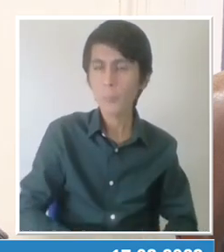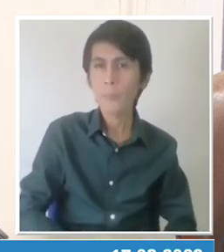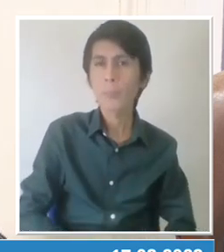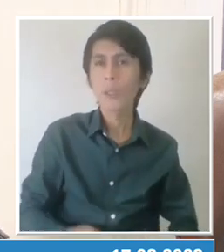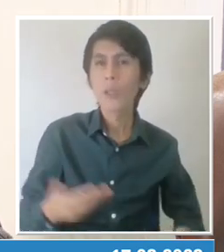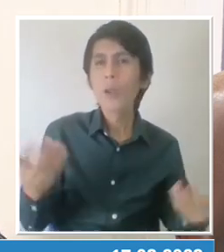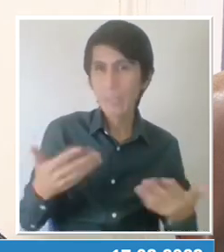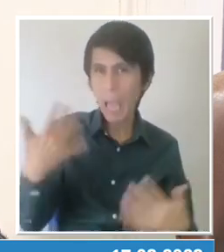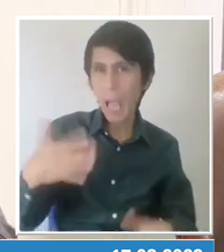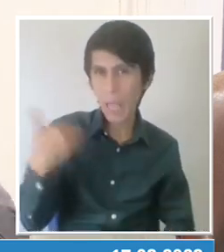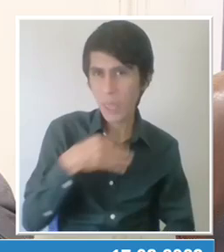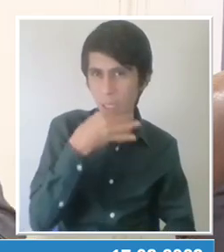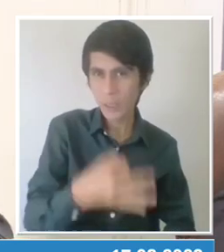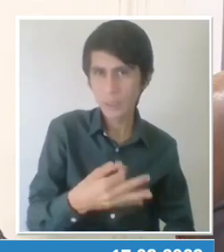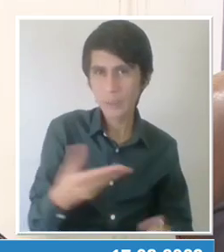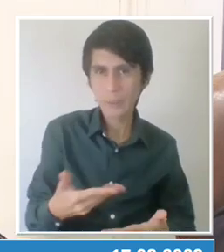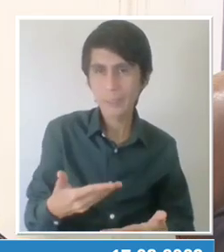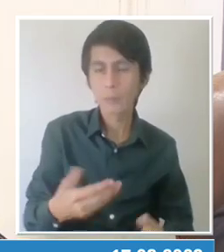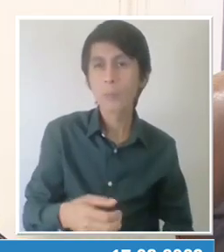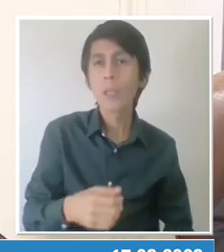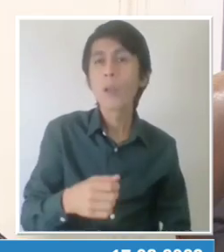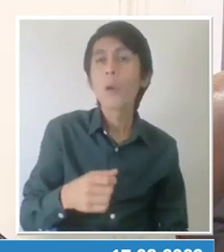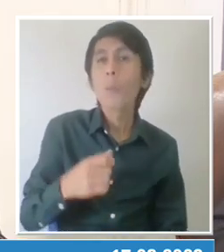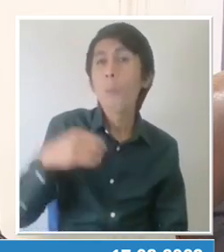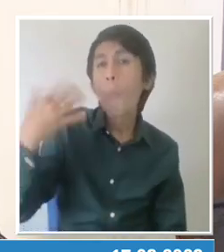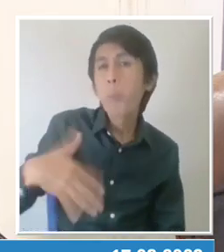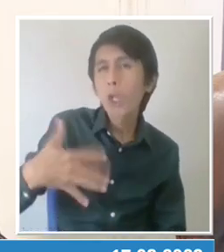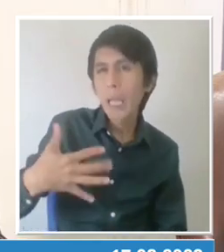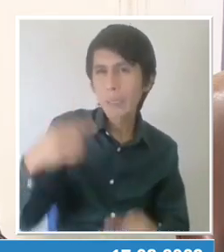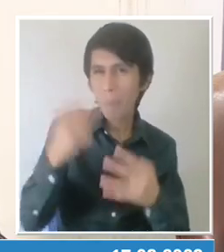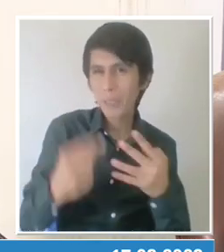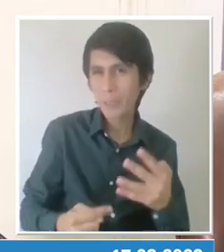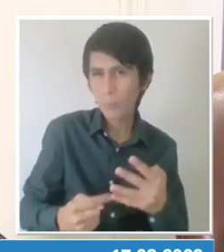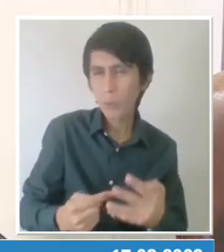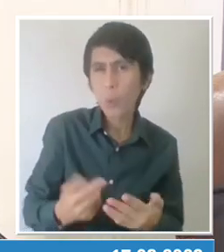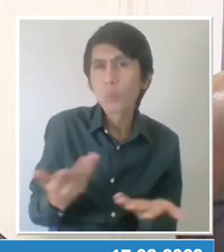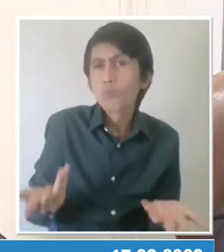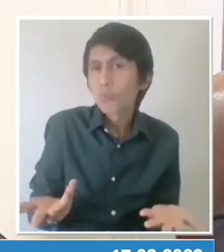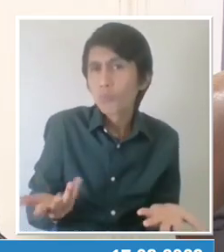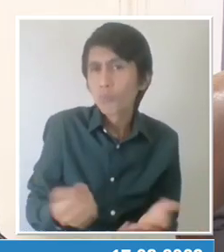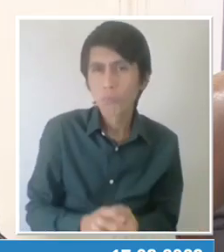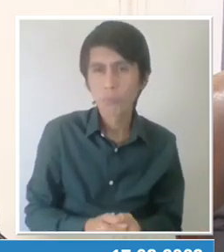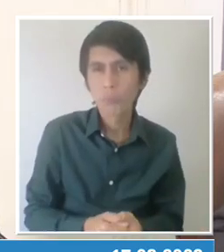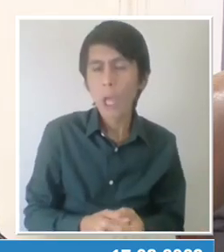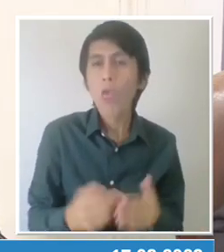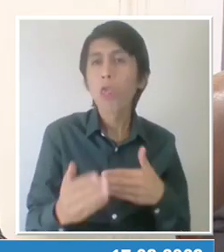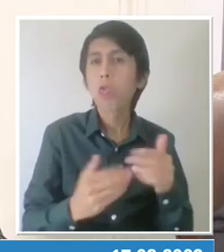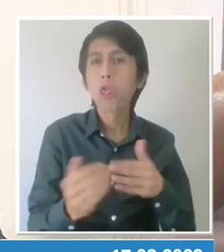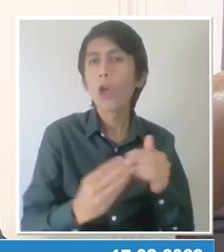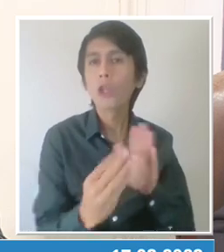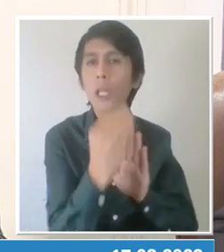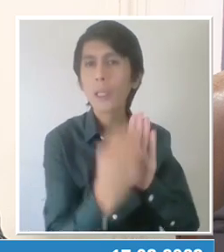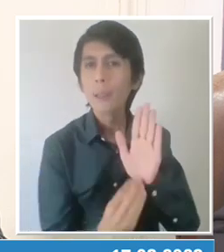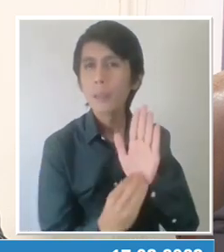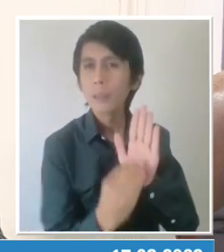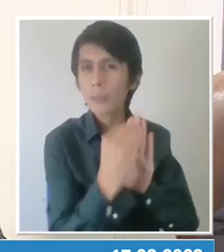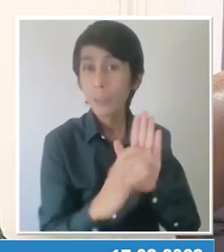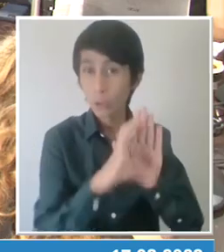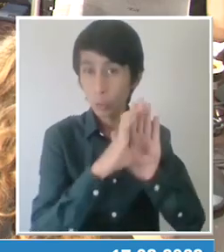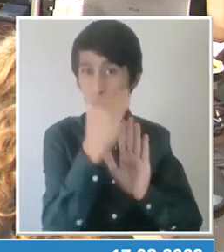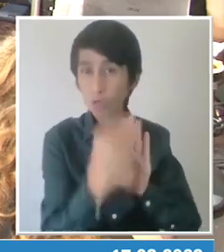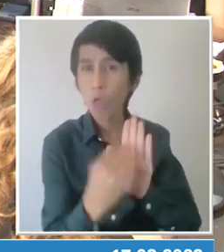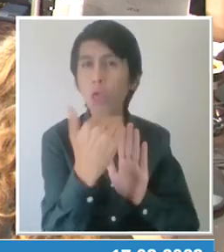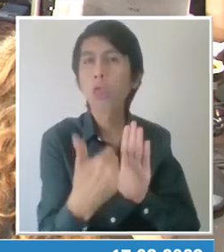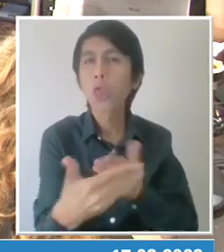qué importantes son, dónde deben estar ubicados, con qué redacción o